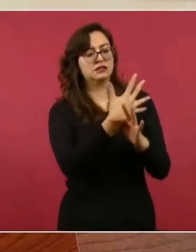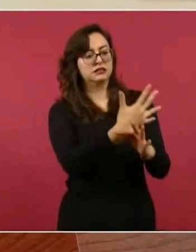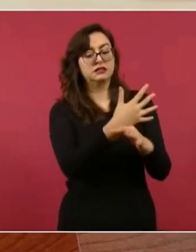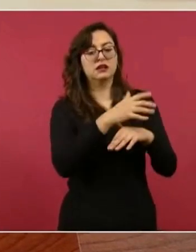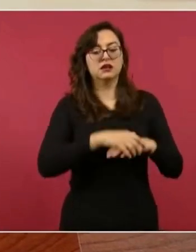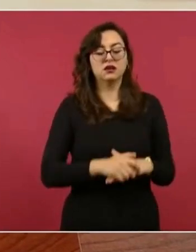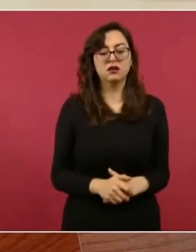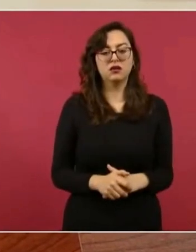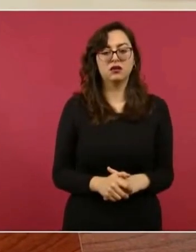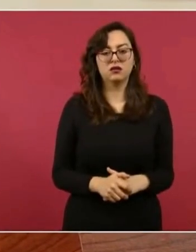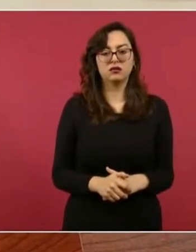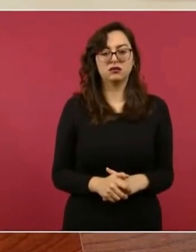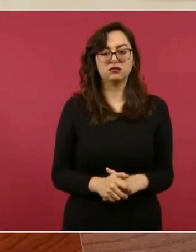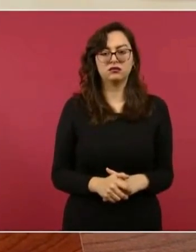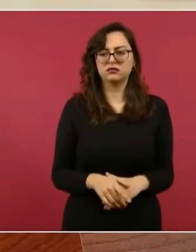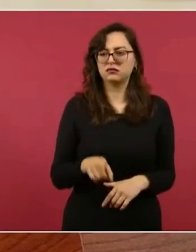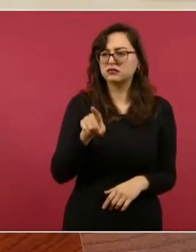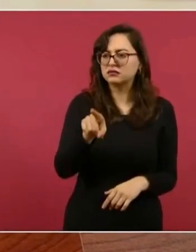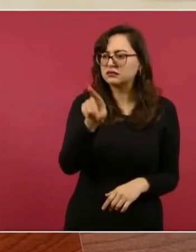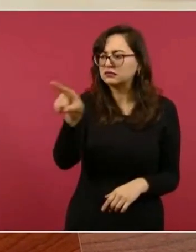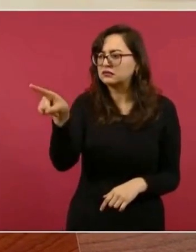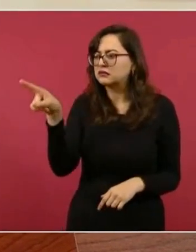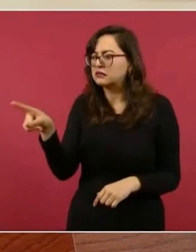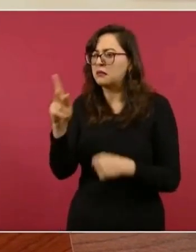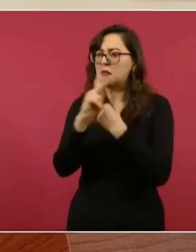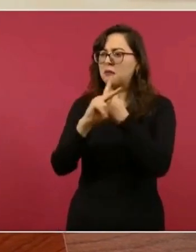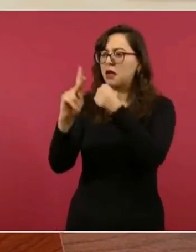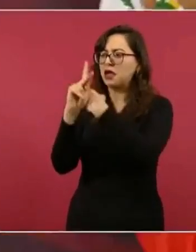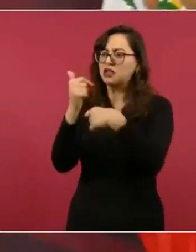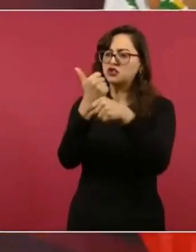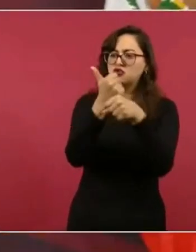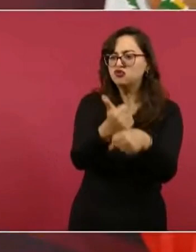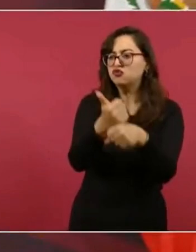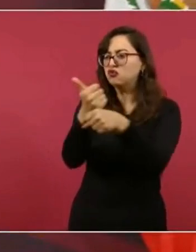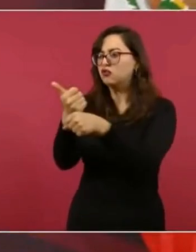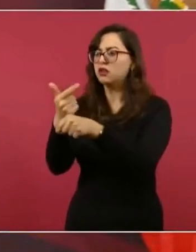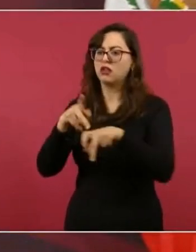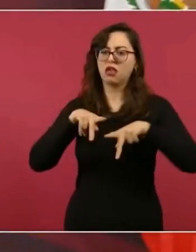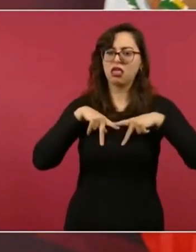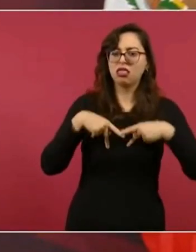aprovecharse del infortunio de otros pueblos.